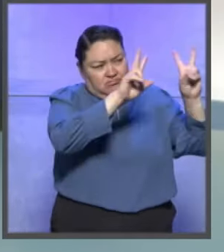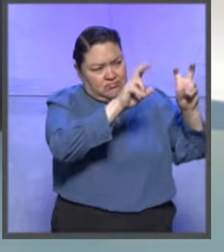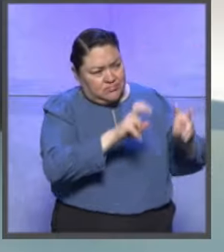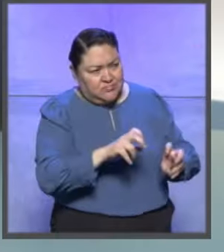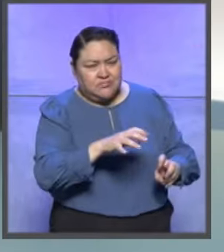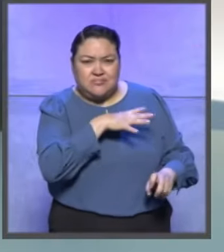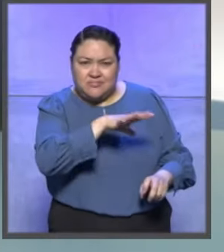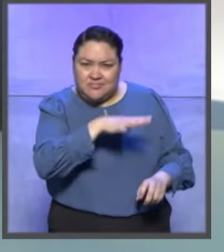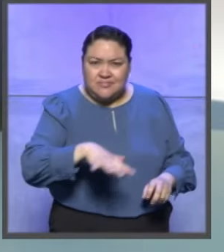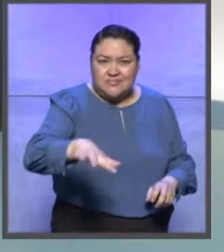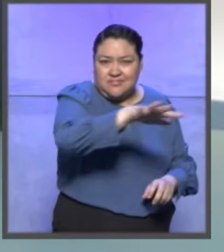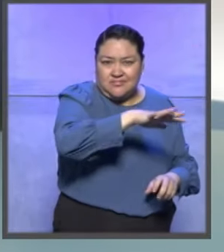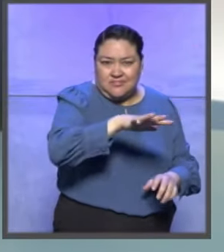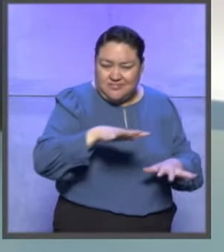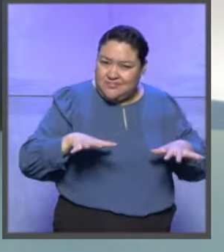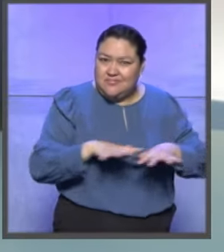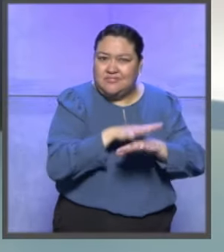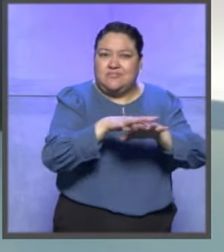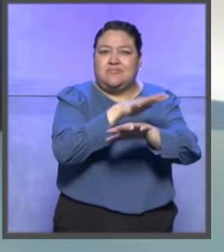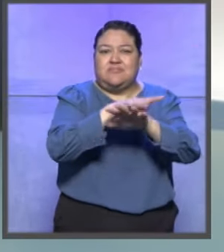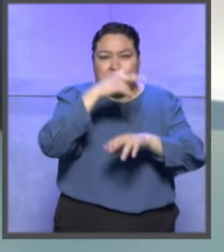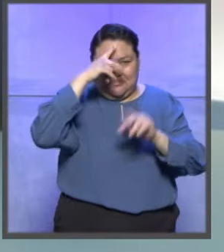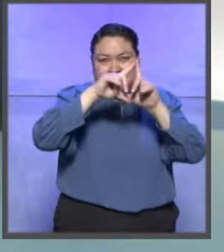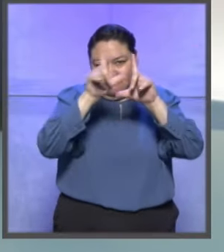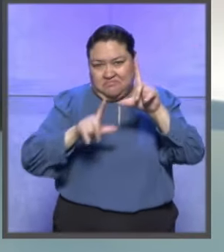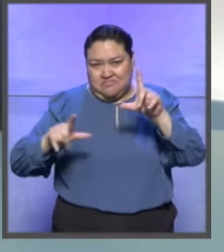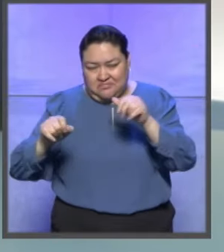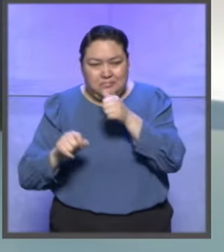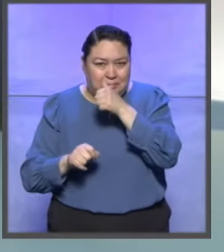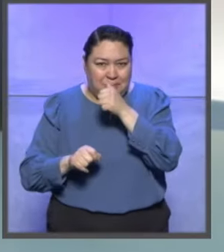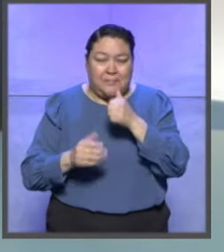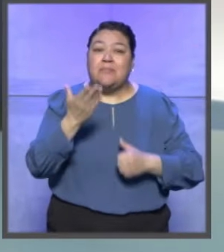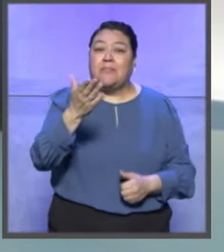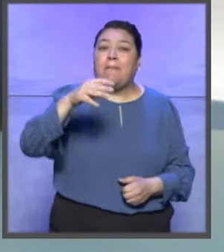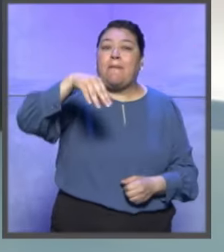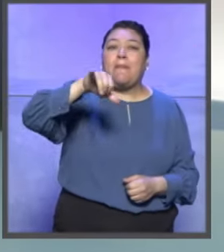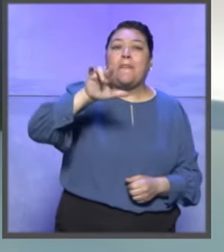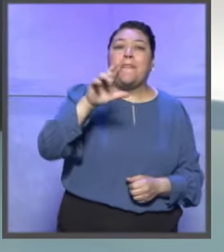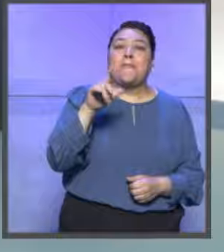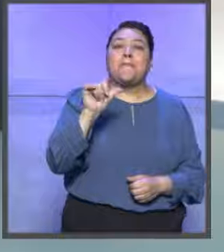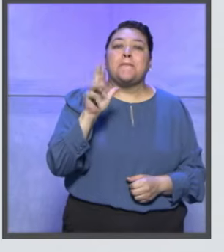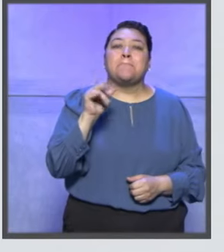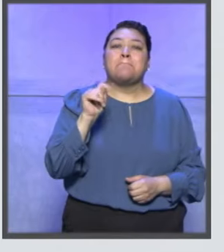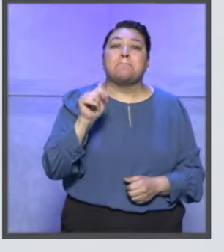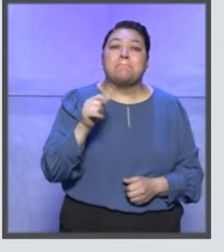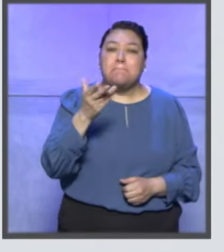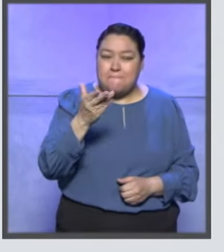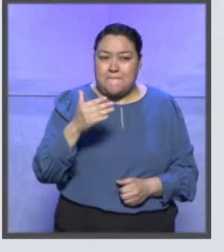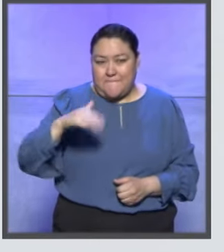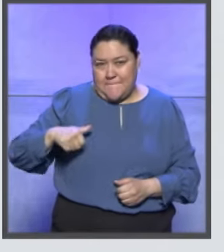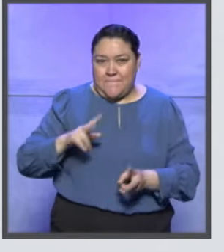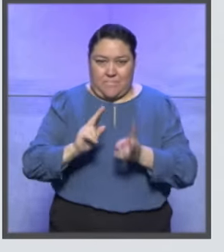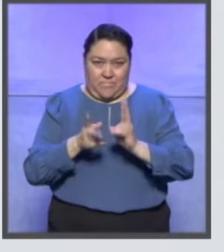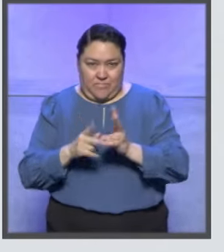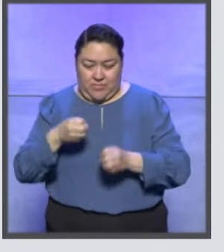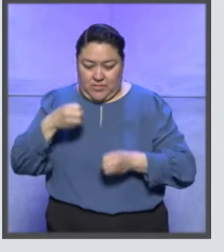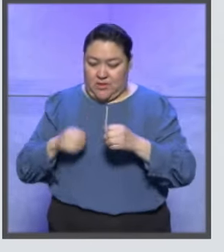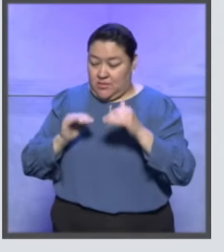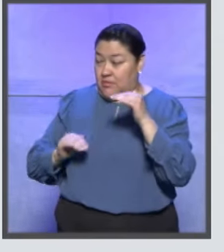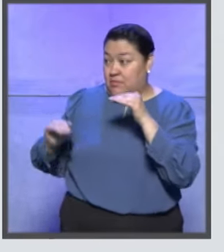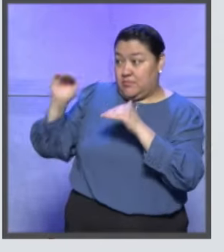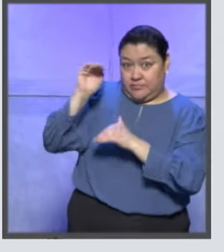área político-electoral, sino pues en general de toda la sociedad mexicana. Margarita Espinosa Armengol, uno